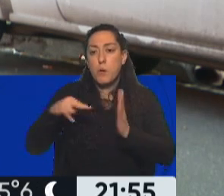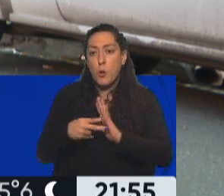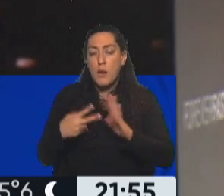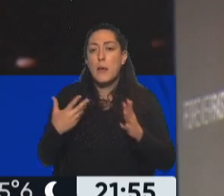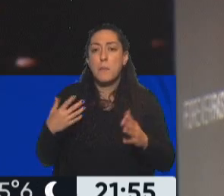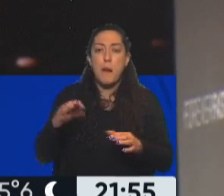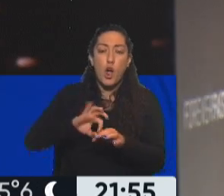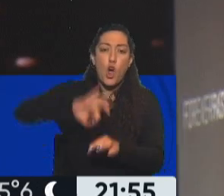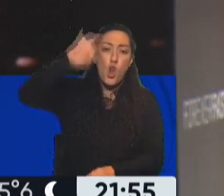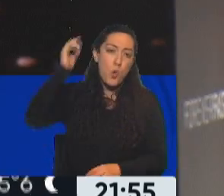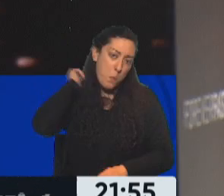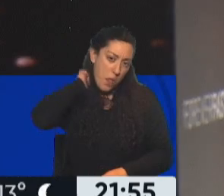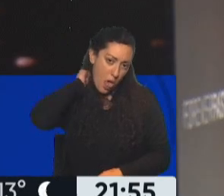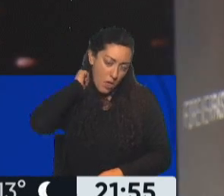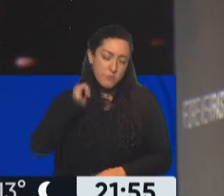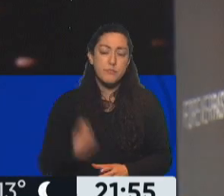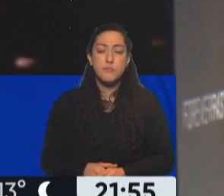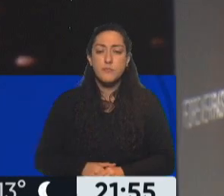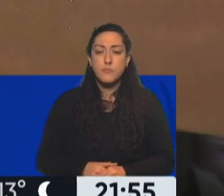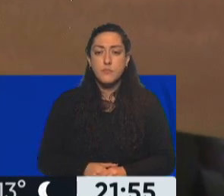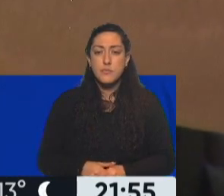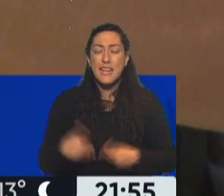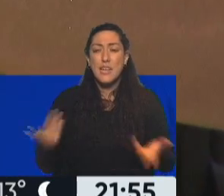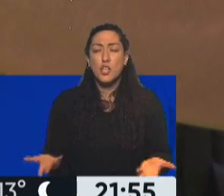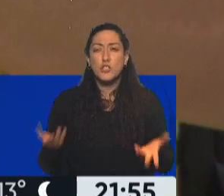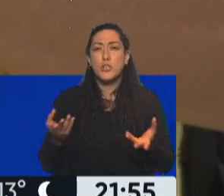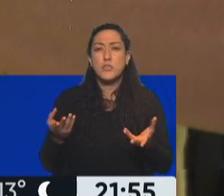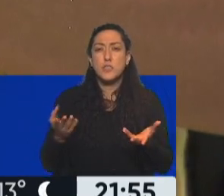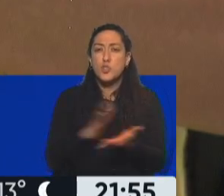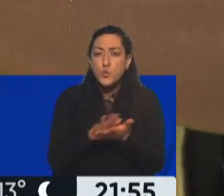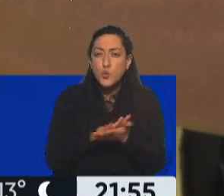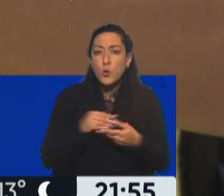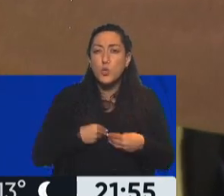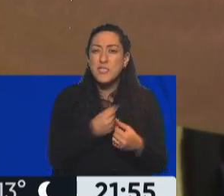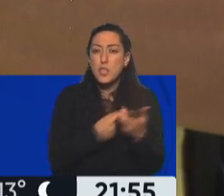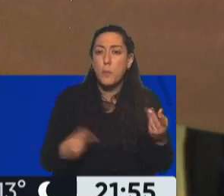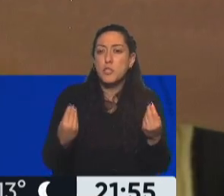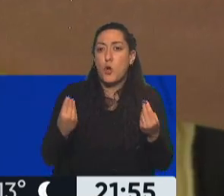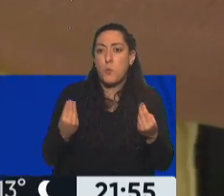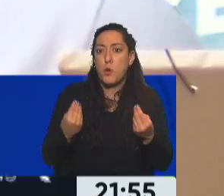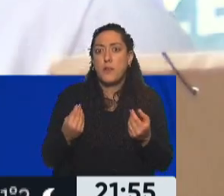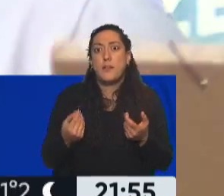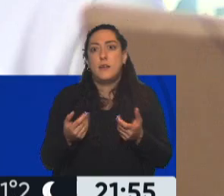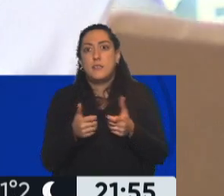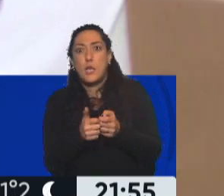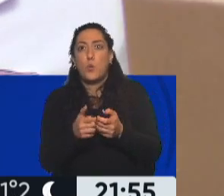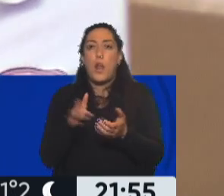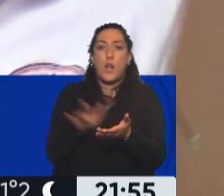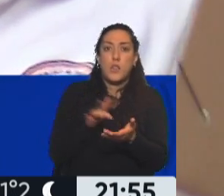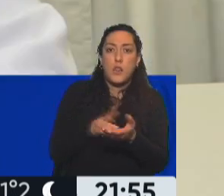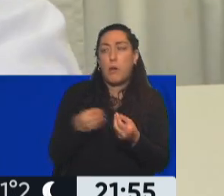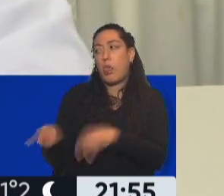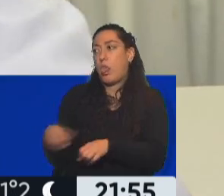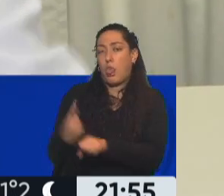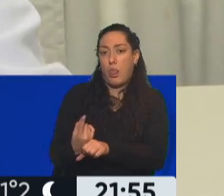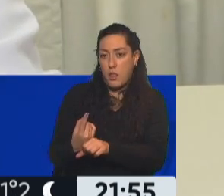es la columna cervical La pregunta es De qué manera se pueden mitigar estos síntomas si el celular o la tablet Son tan difíciles de soltar el